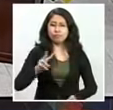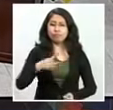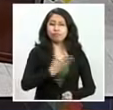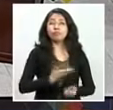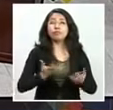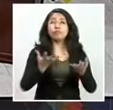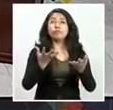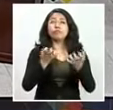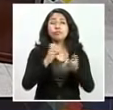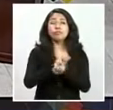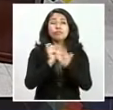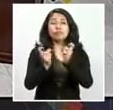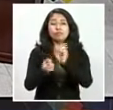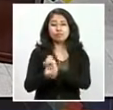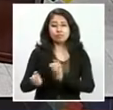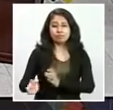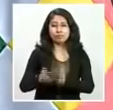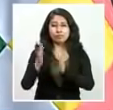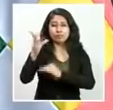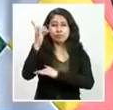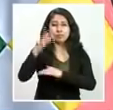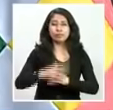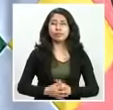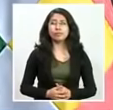esencial en el rumbo del Estado.